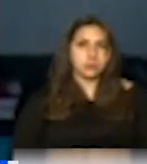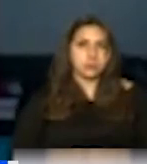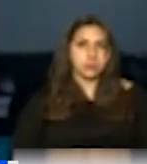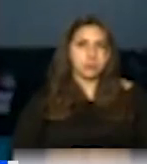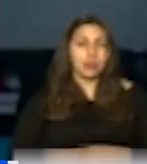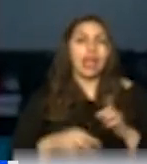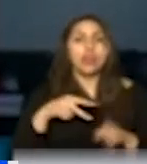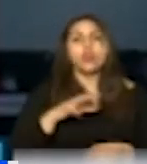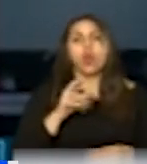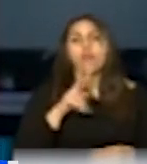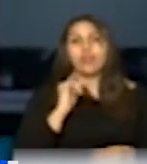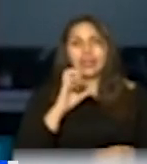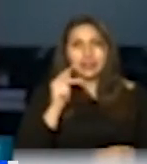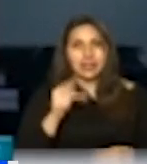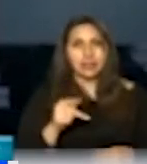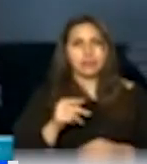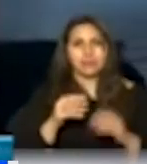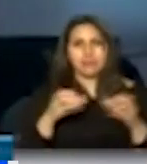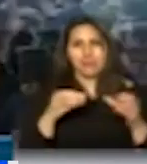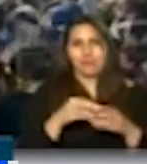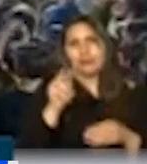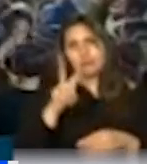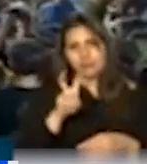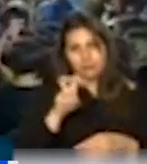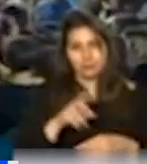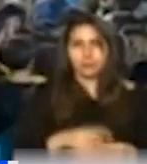A Edgardo Novik y al Partido de la Gente.